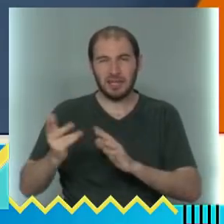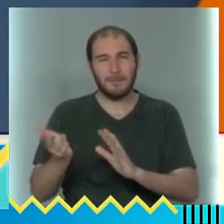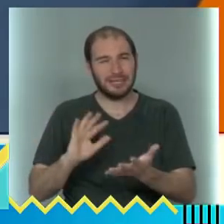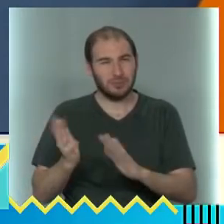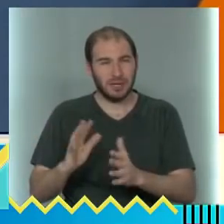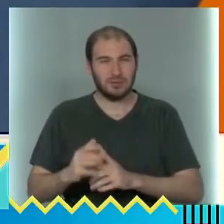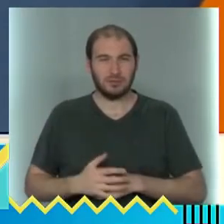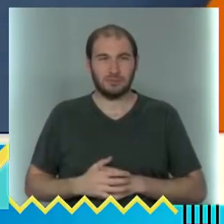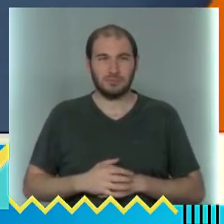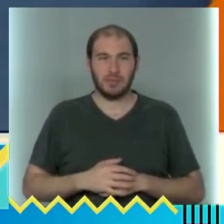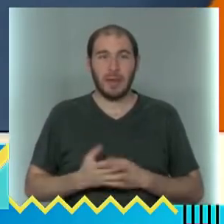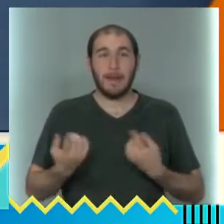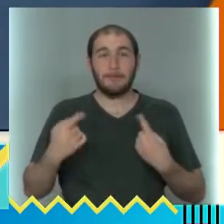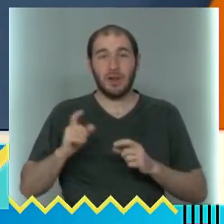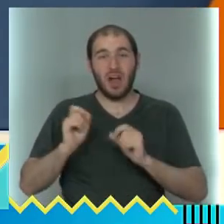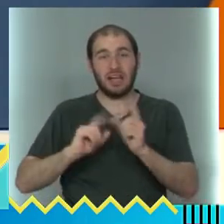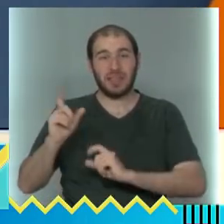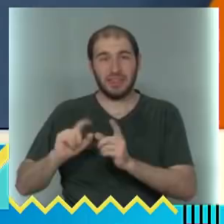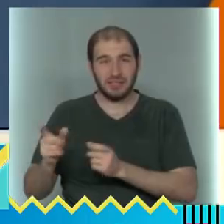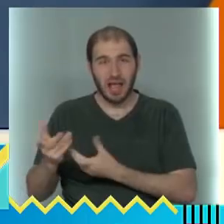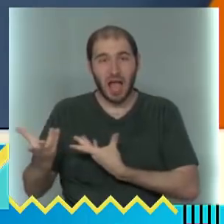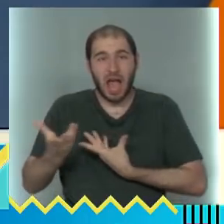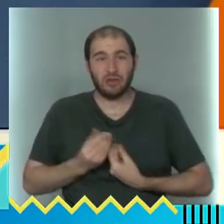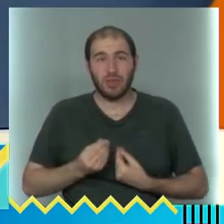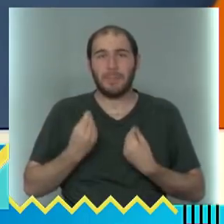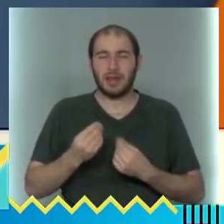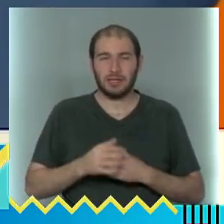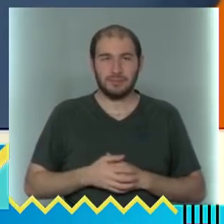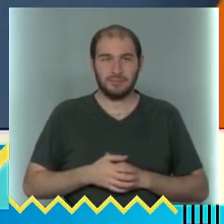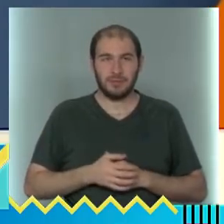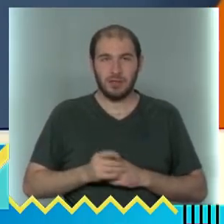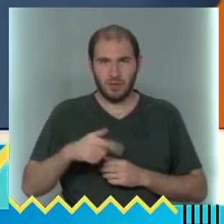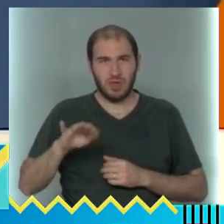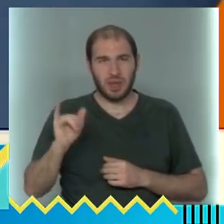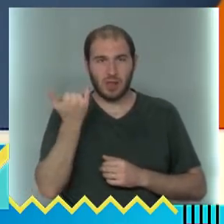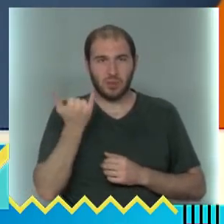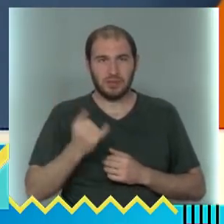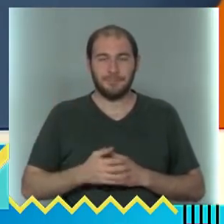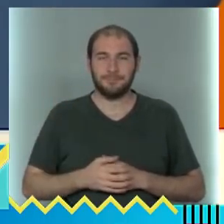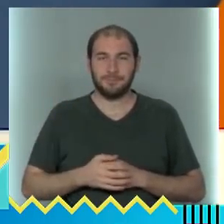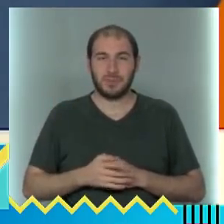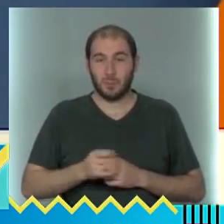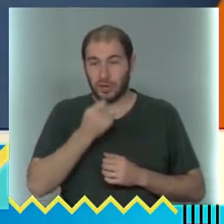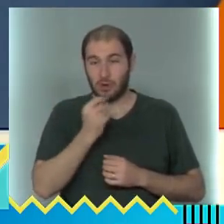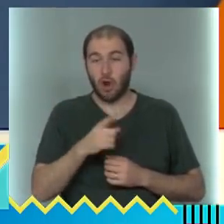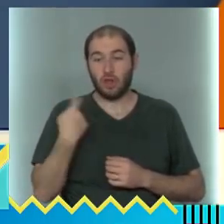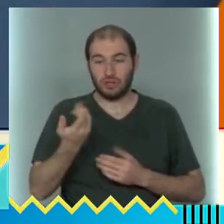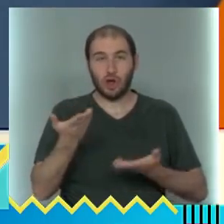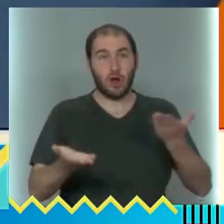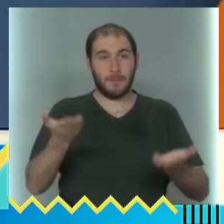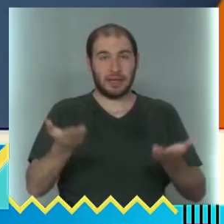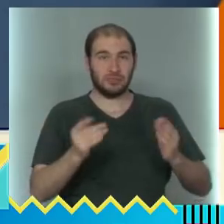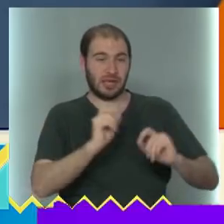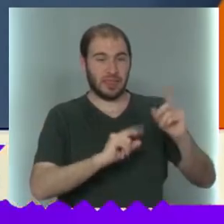aproximada. Pero esas estadísticas nos sirvieron para darnos cuenta que en realidad, si nosotros comparamos